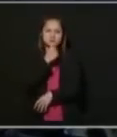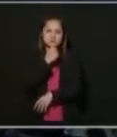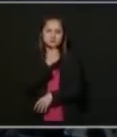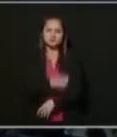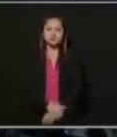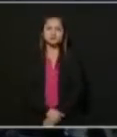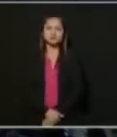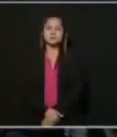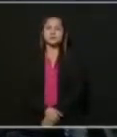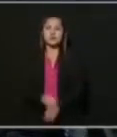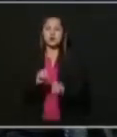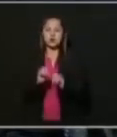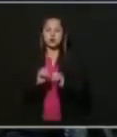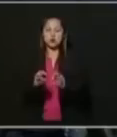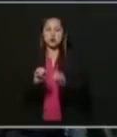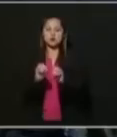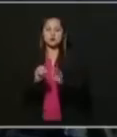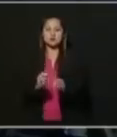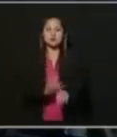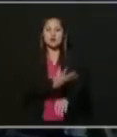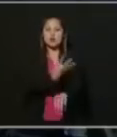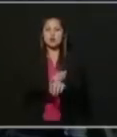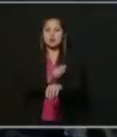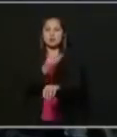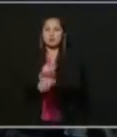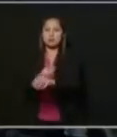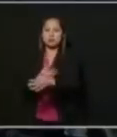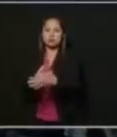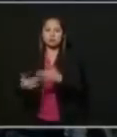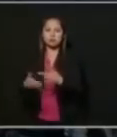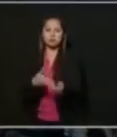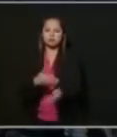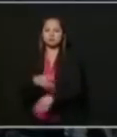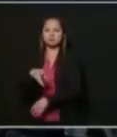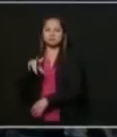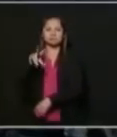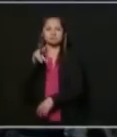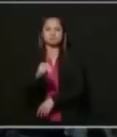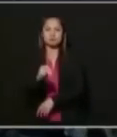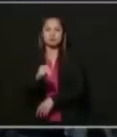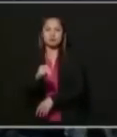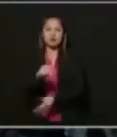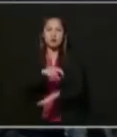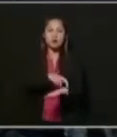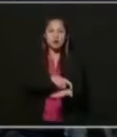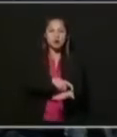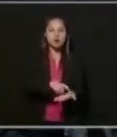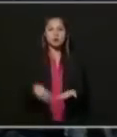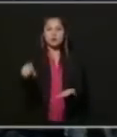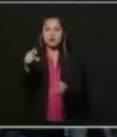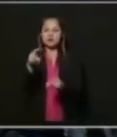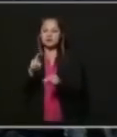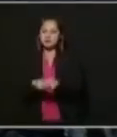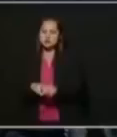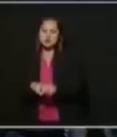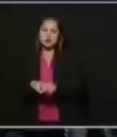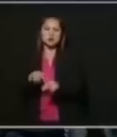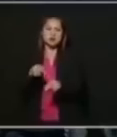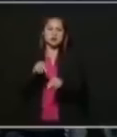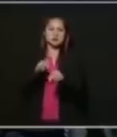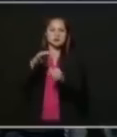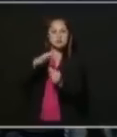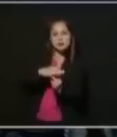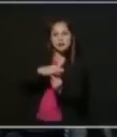remodelarán oficinas ni se comprará mobiliario de lujo.